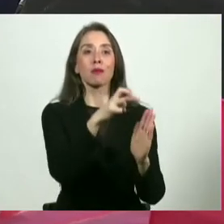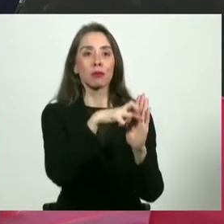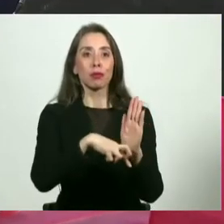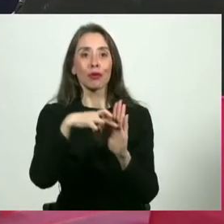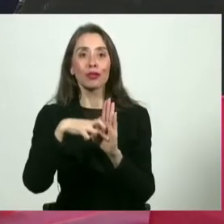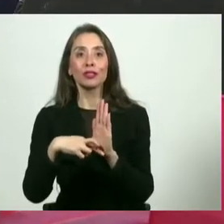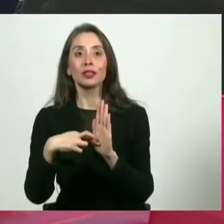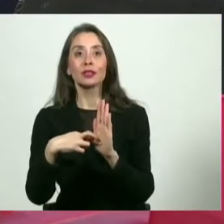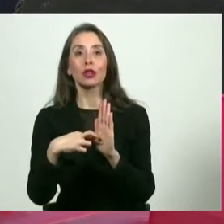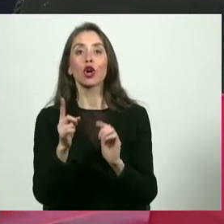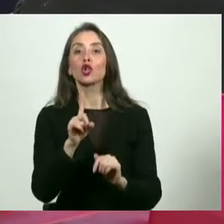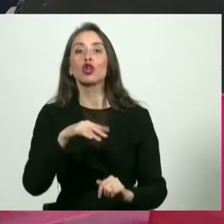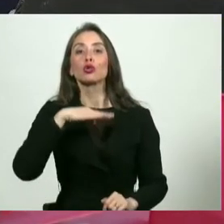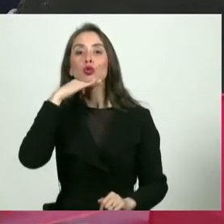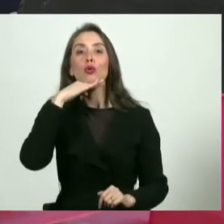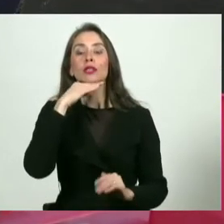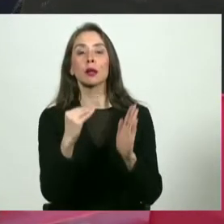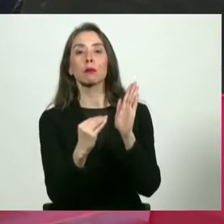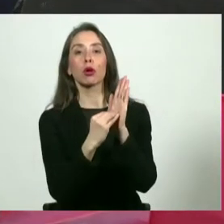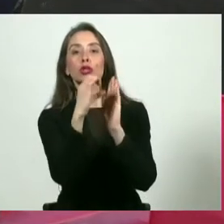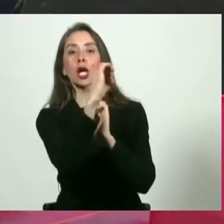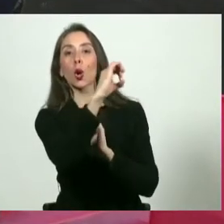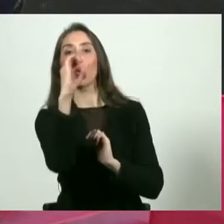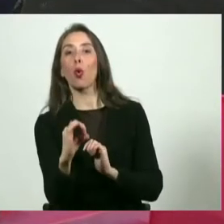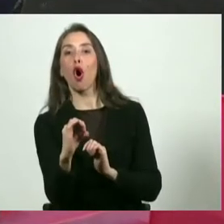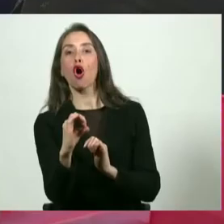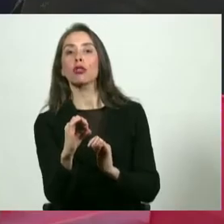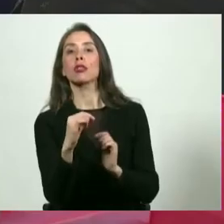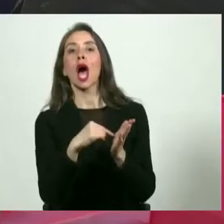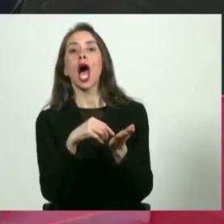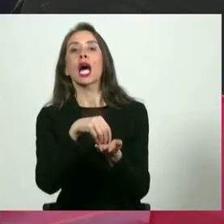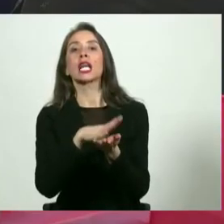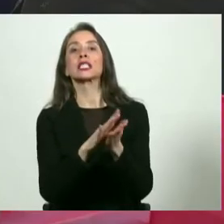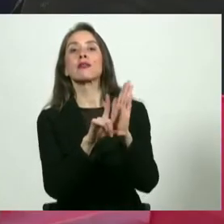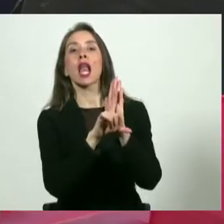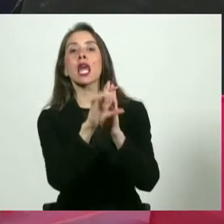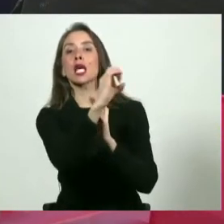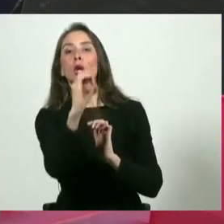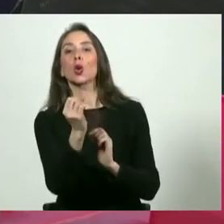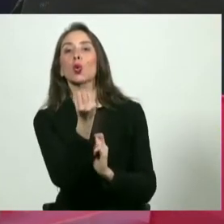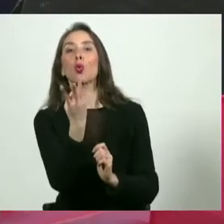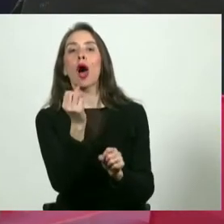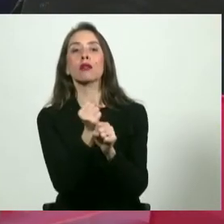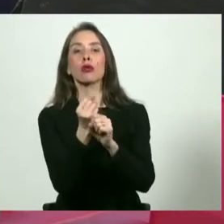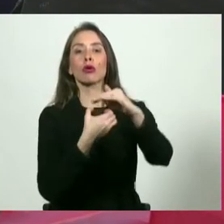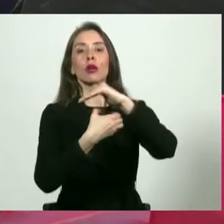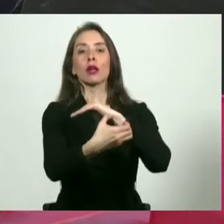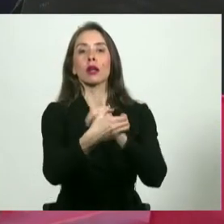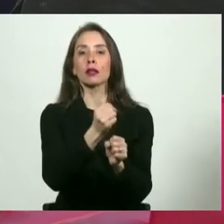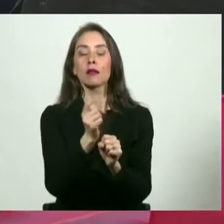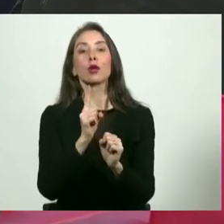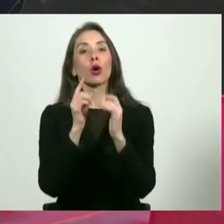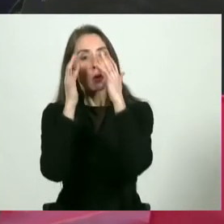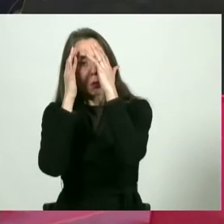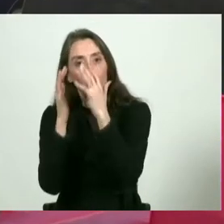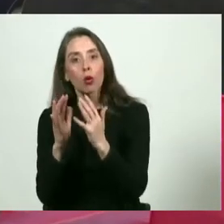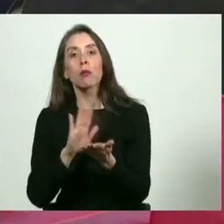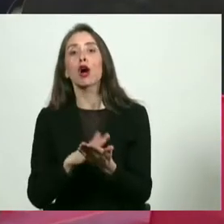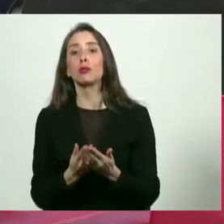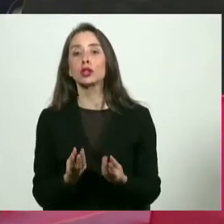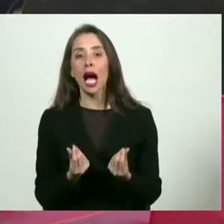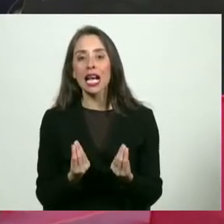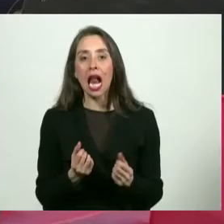Yo conozco poco del proyecto en detalle porque cuando ingresó, digamos, la indicación del gobierno ya no estaba en la comisión, claro, estoy en la comisión de...